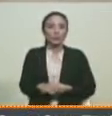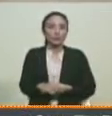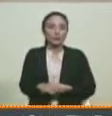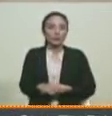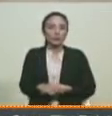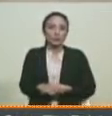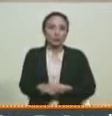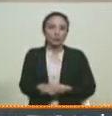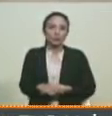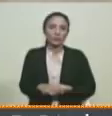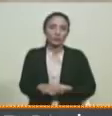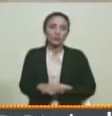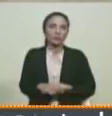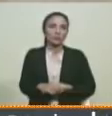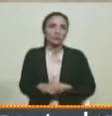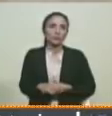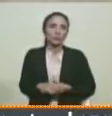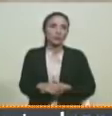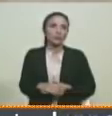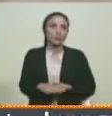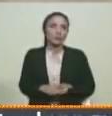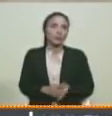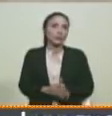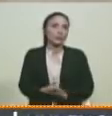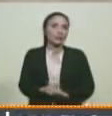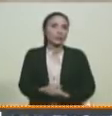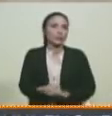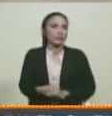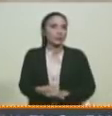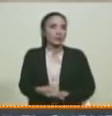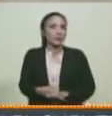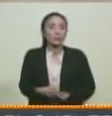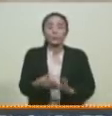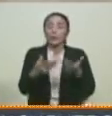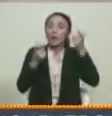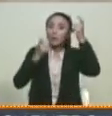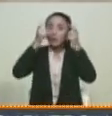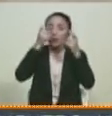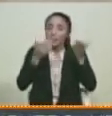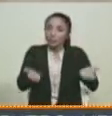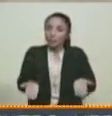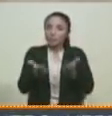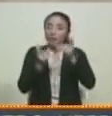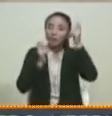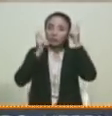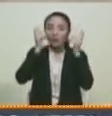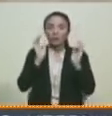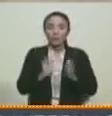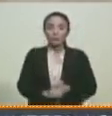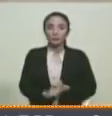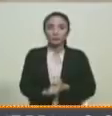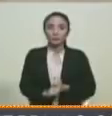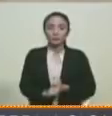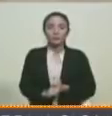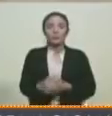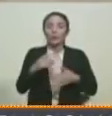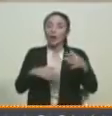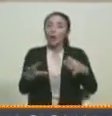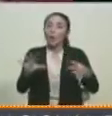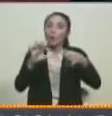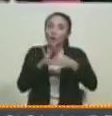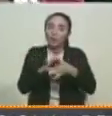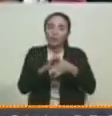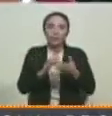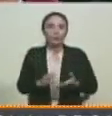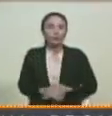estar orgullosos a 5 años de la partida del comandante Chávez, es que el chavismo se mantiene unido,